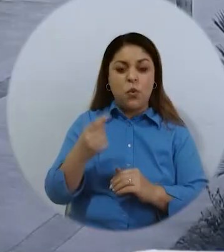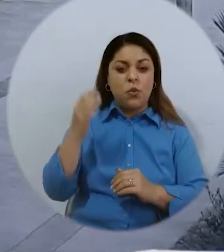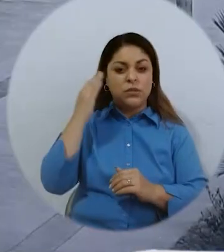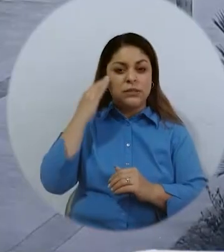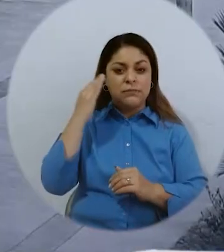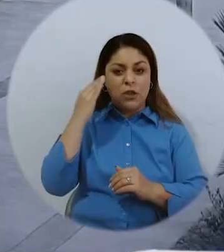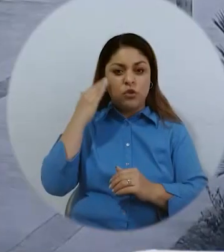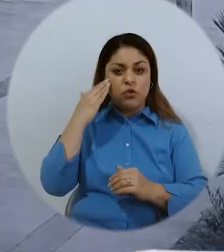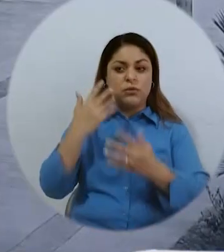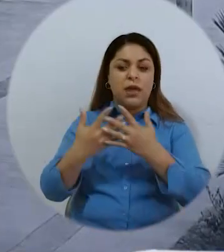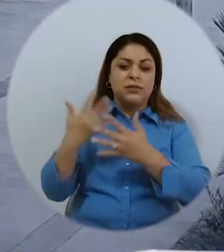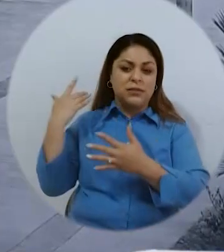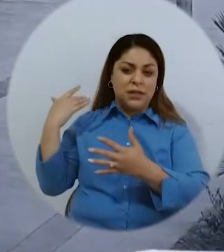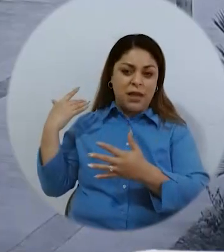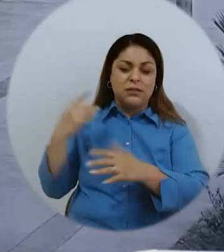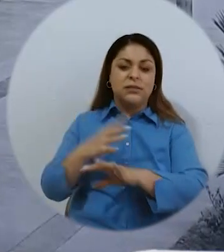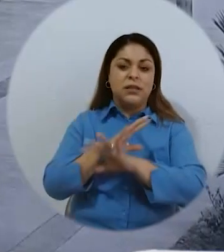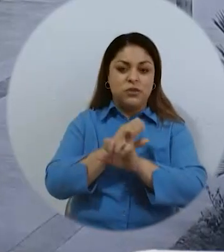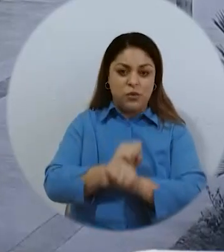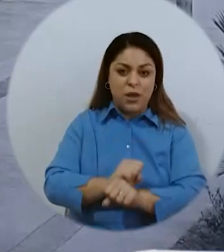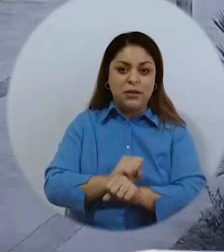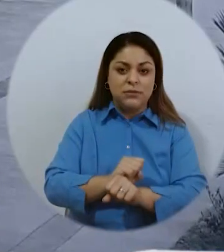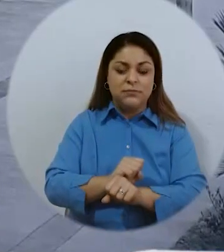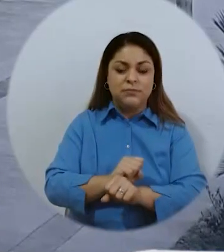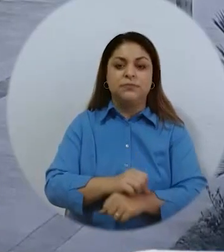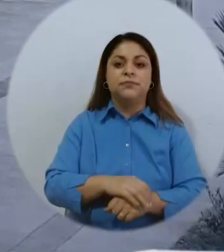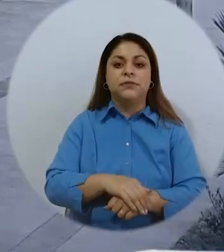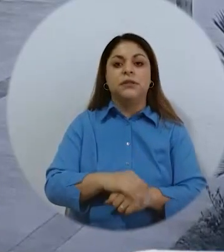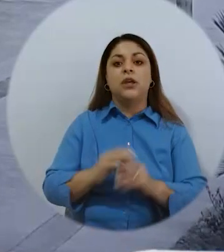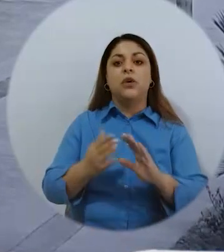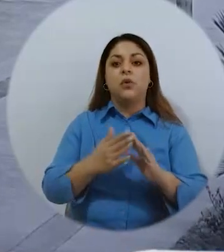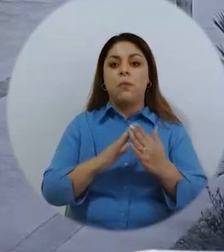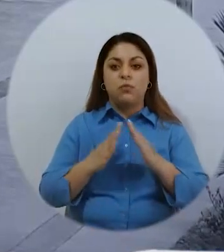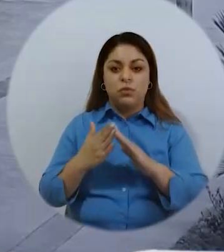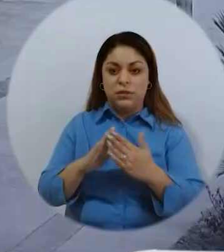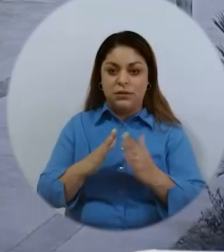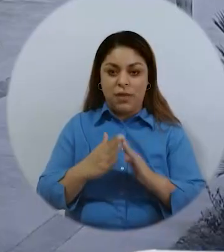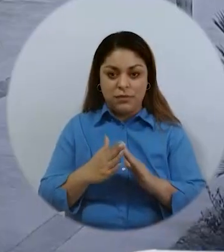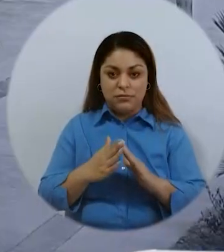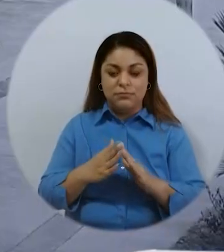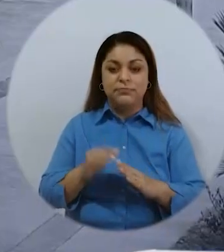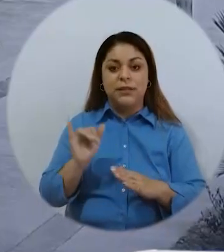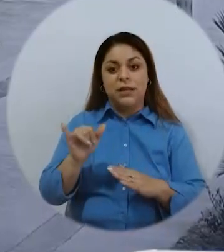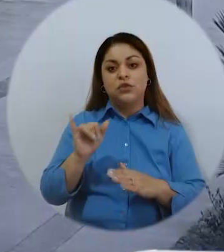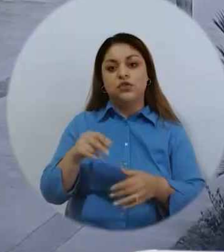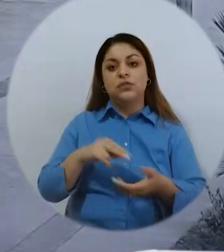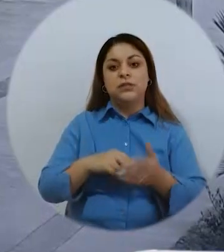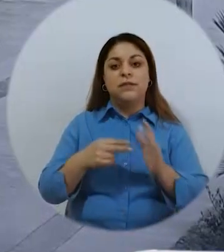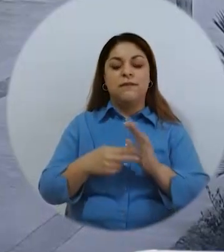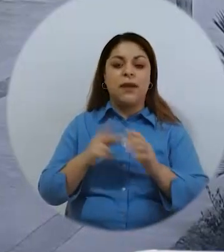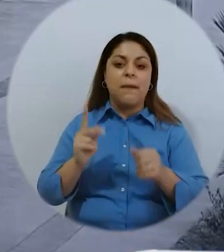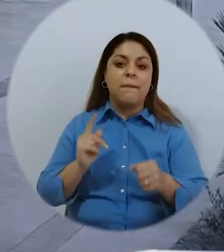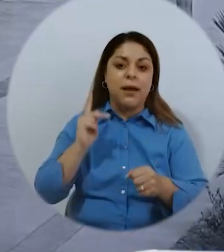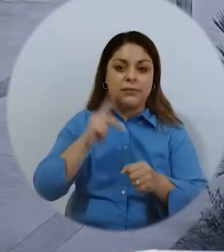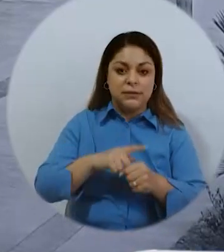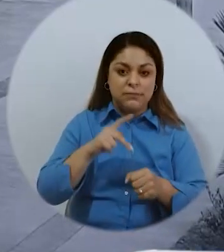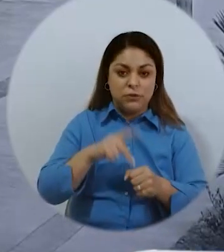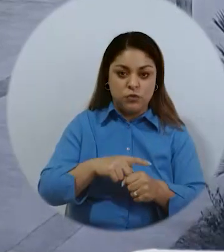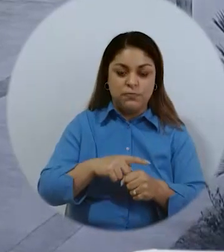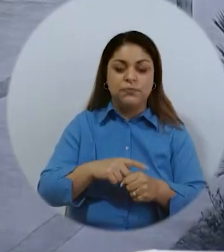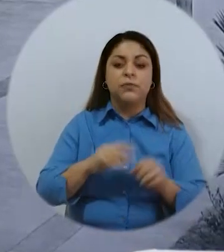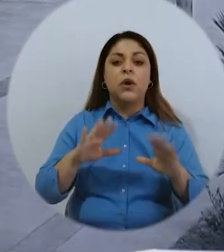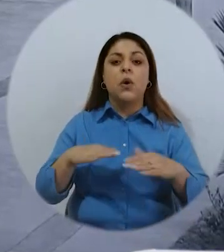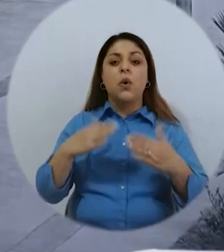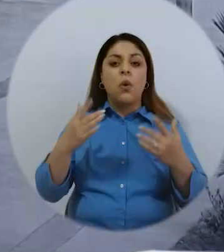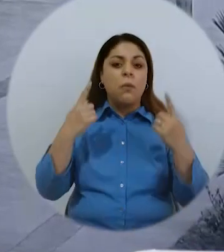de los conocimientos ancestrales, tradicionales, de las comunidades. A eso me refiero con participación.